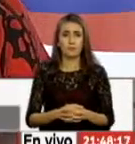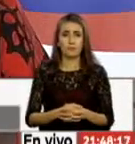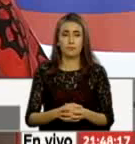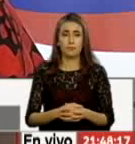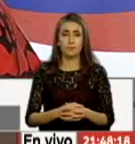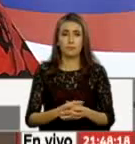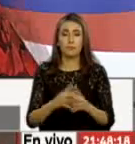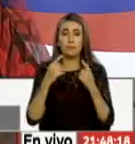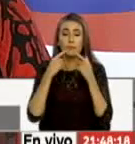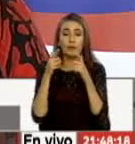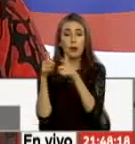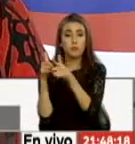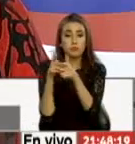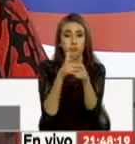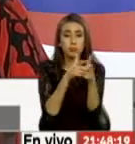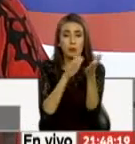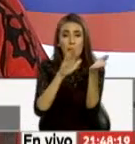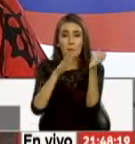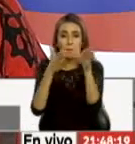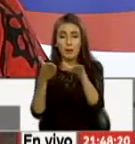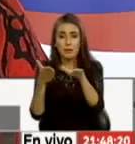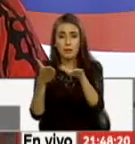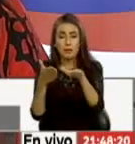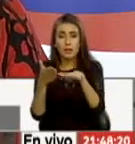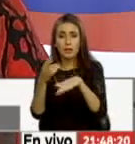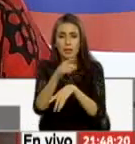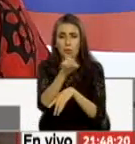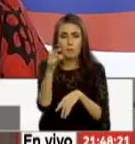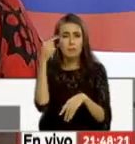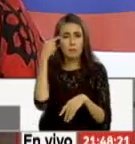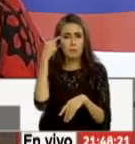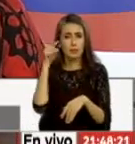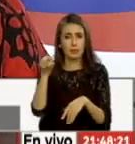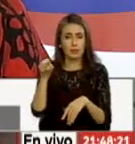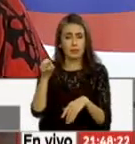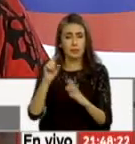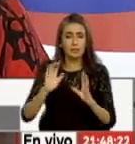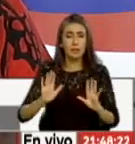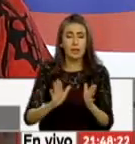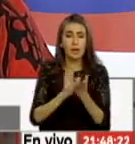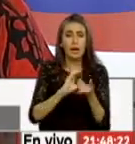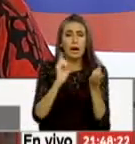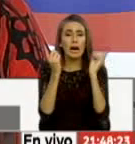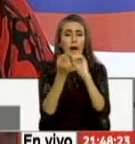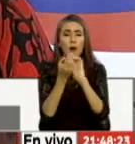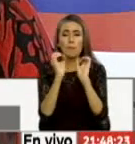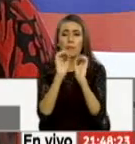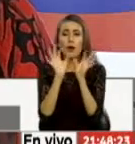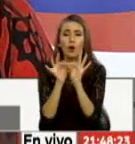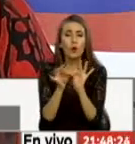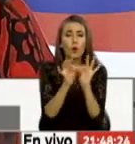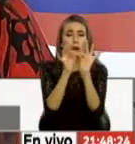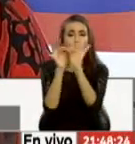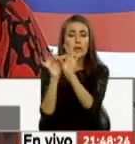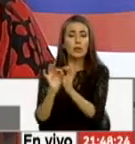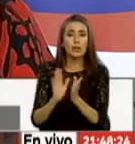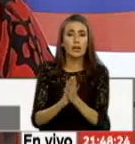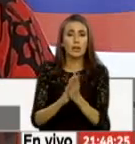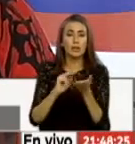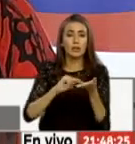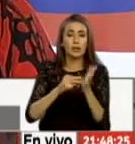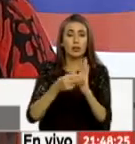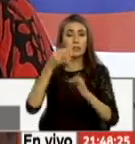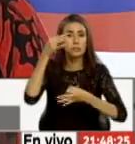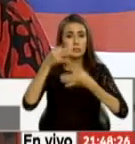sino le asesinan, creer que un acto como este, emotivo, reparador de alguna manera, pero creer que es sinónimo de